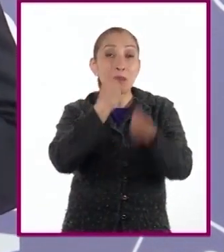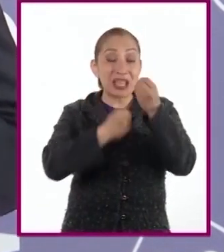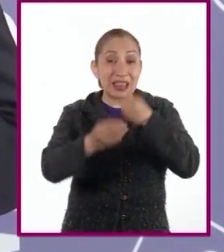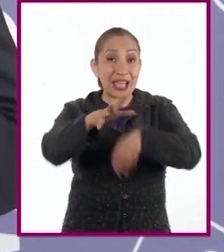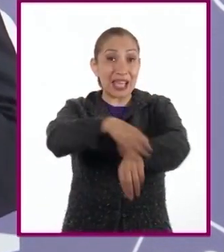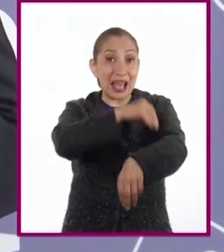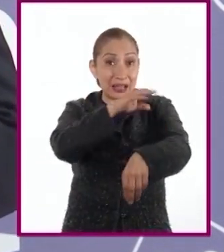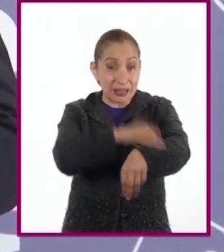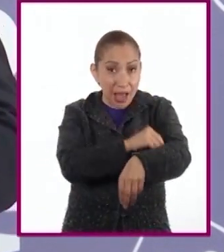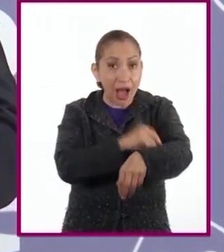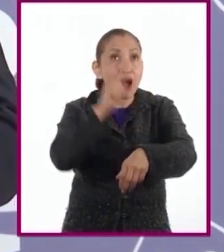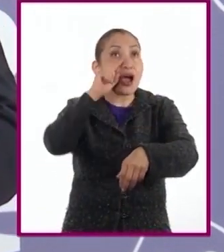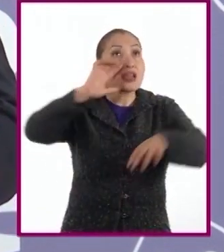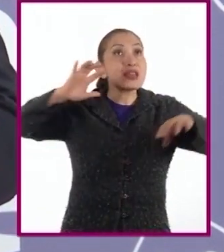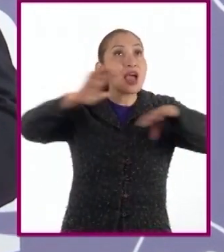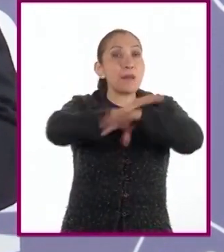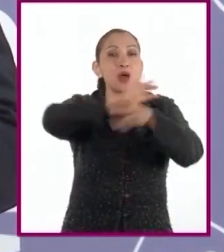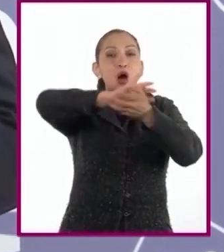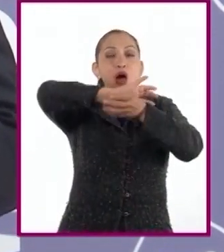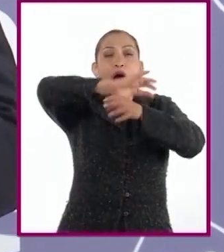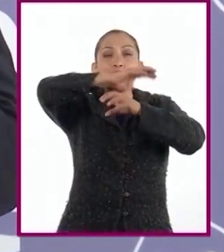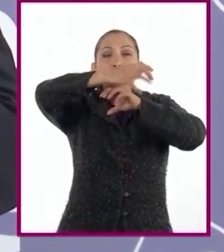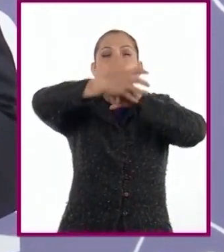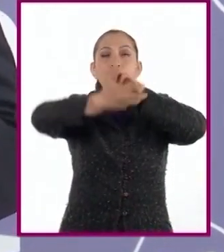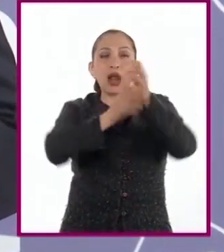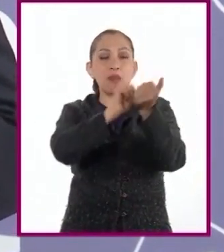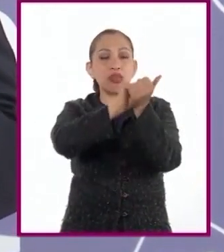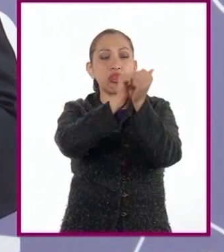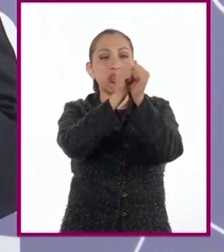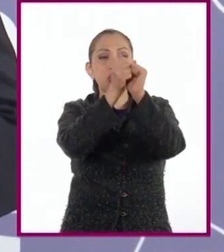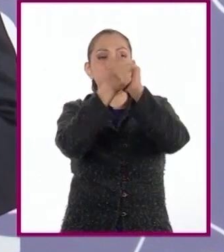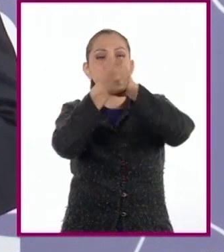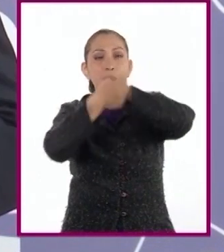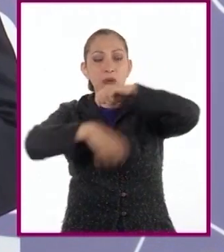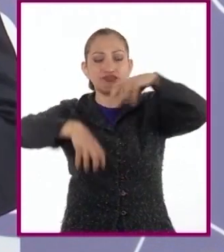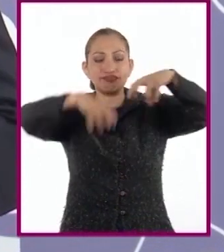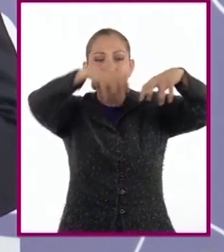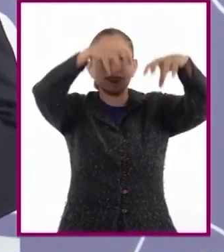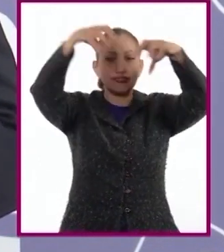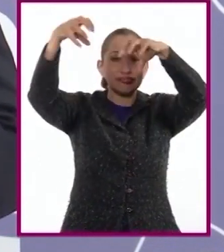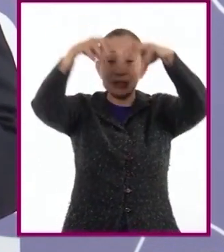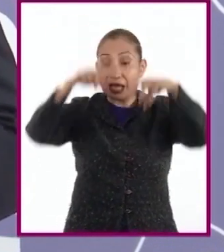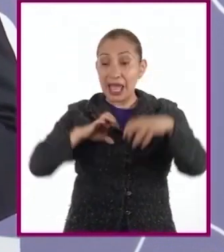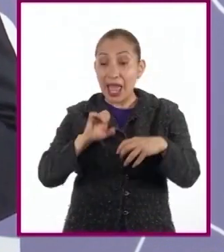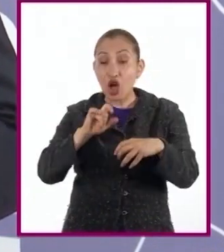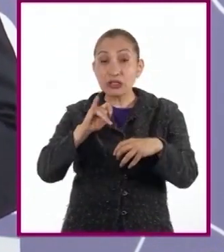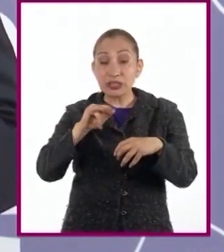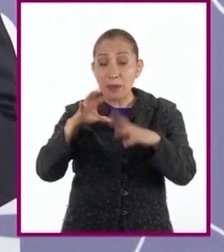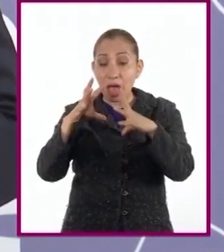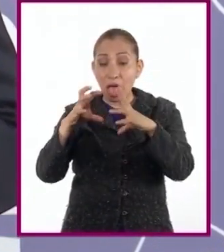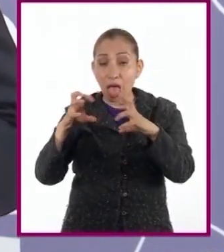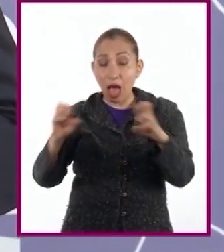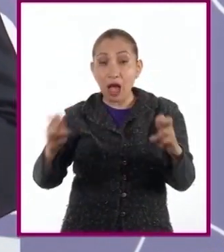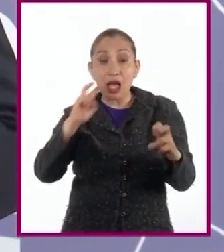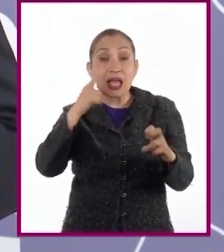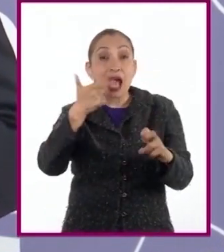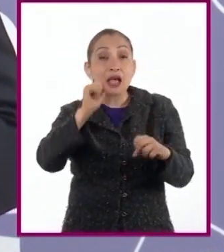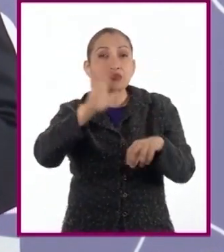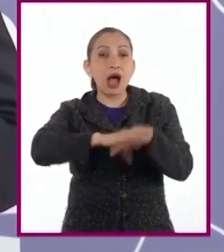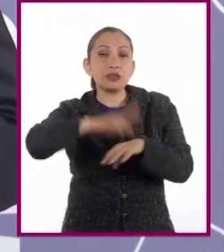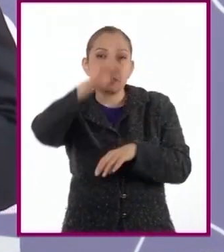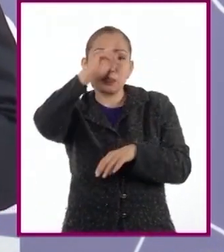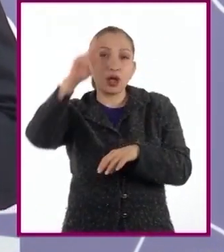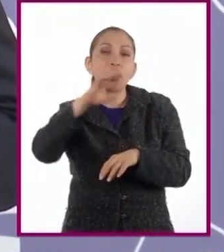de la atmósfera por la quema de combustibles fósiles y la degradación de los ecosistemas, aumentando la cantidad de gases de